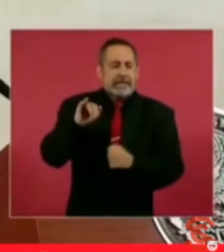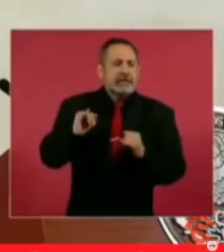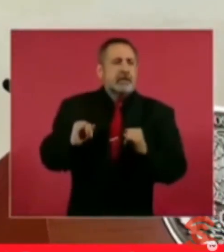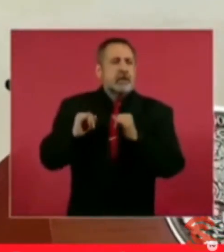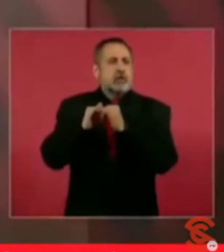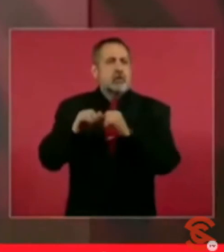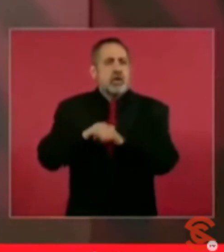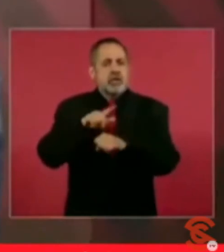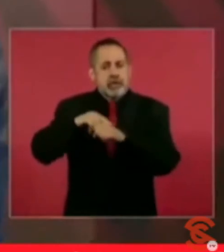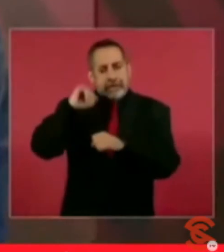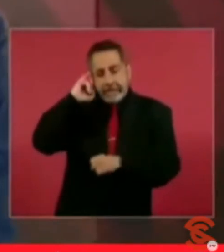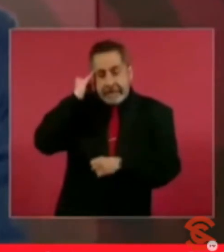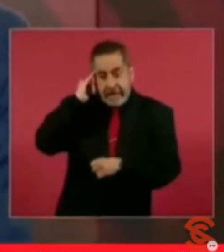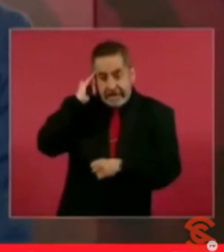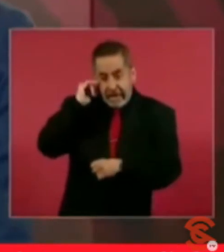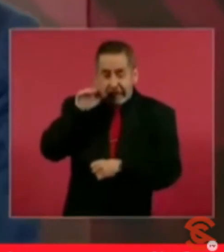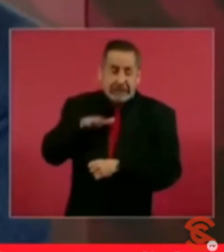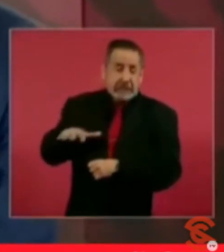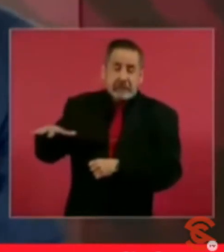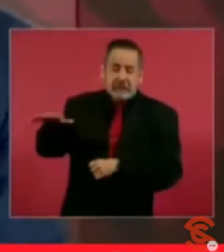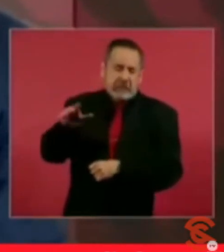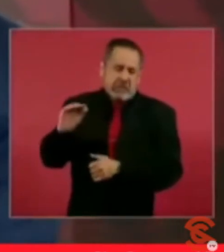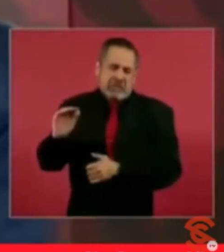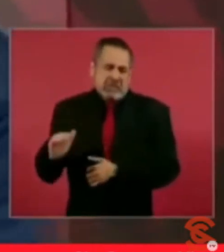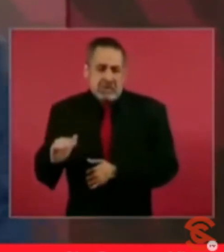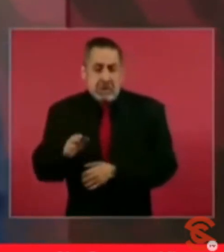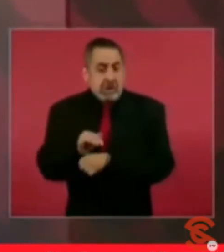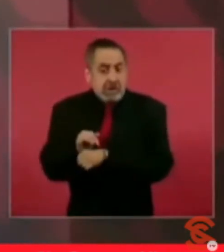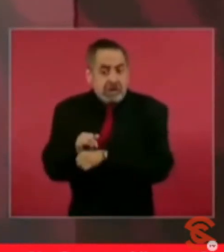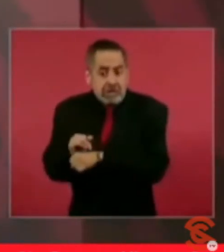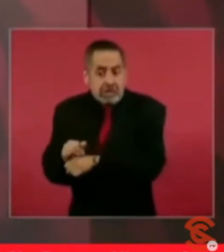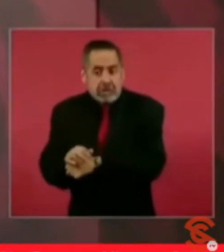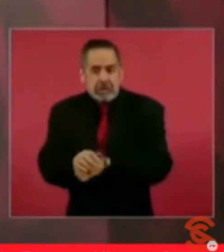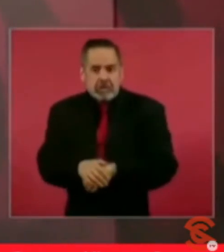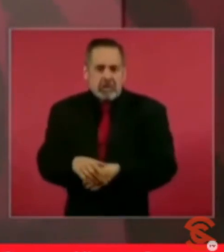en las comunidades. Era yo bien fresa.